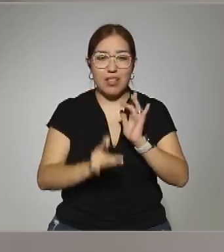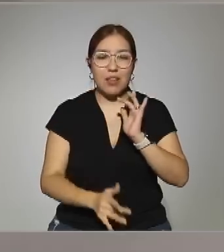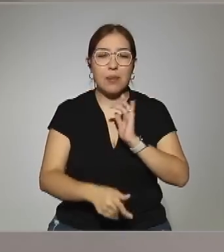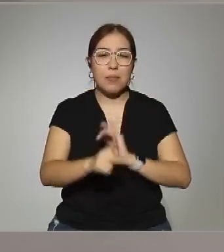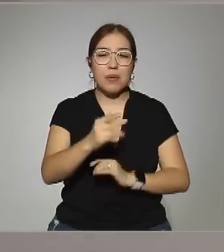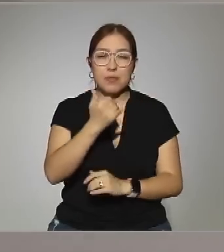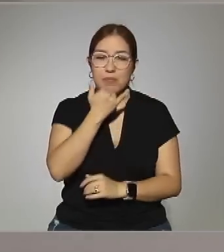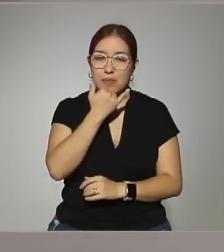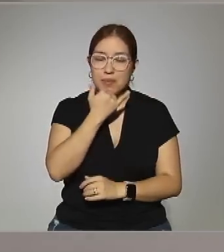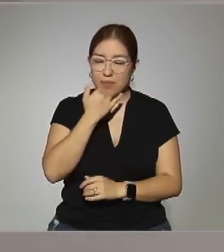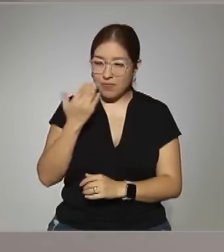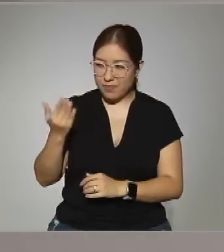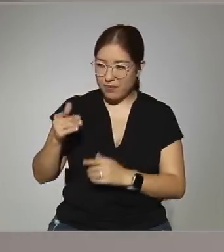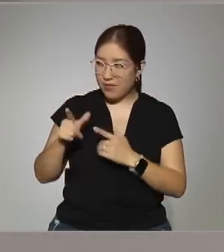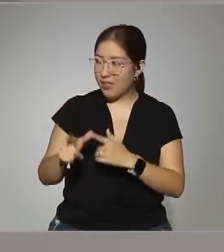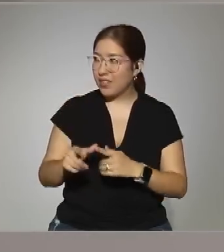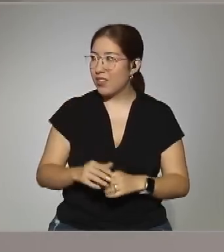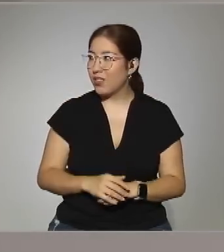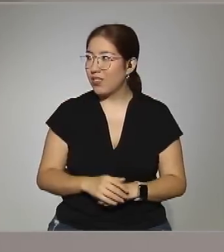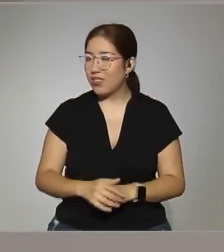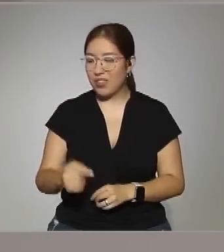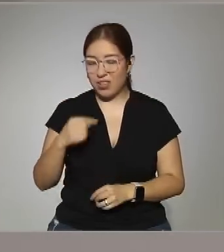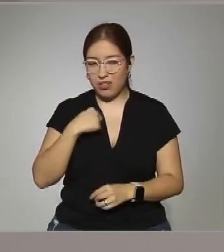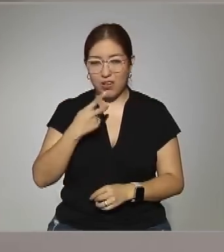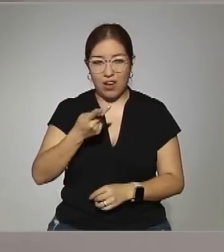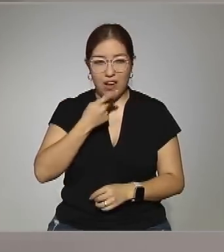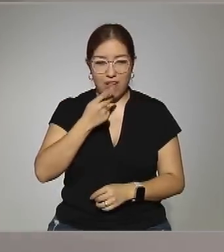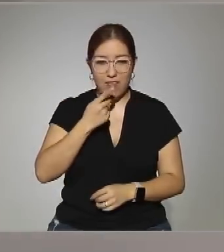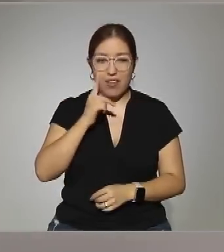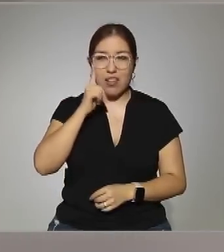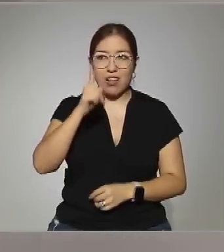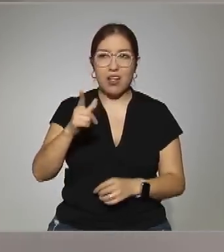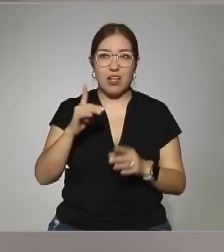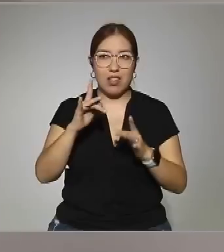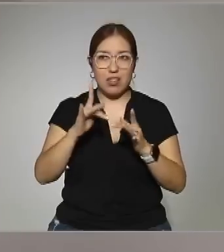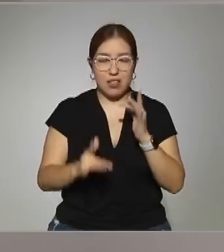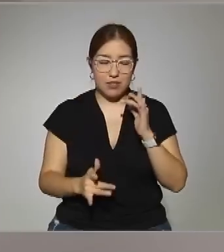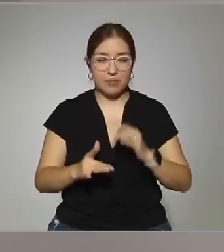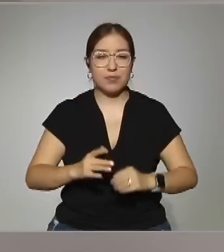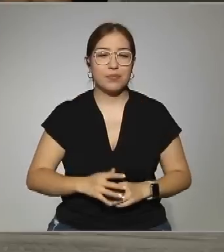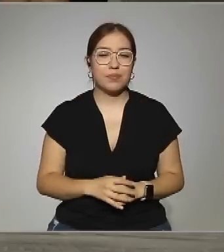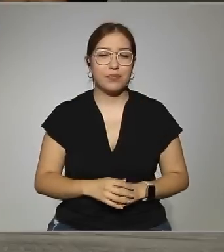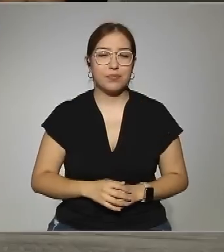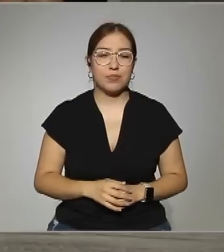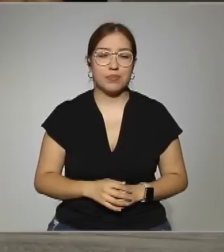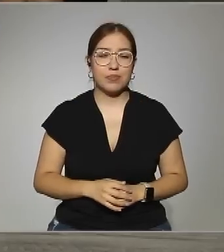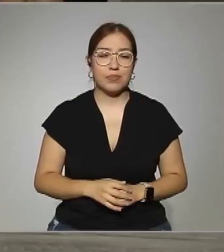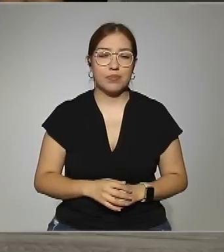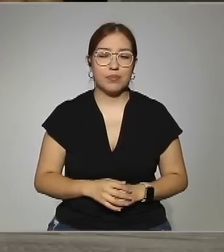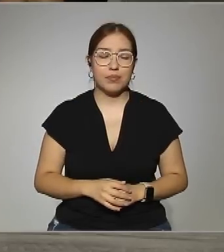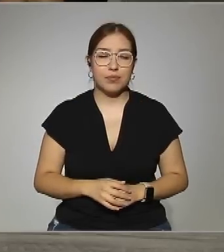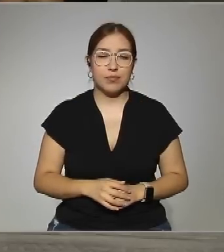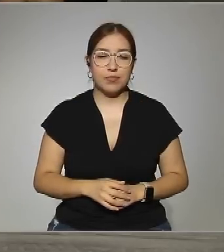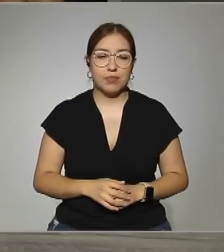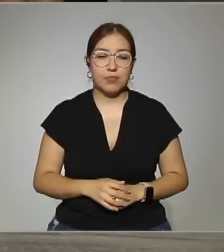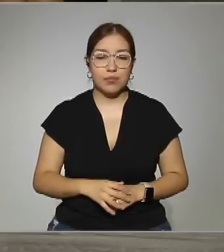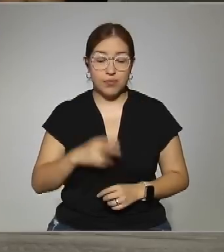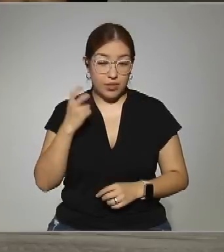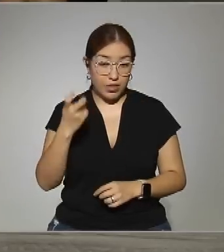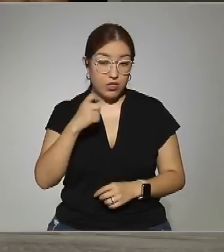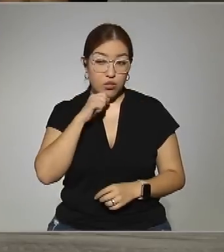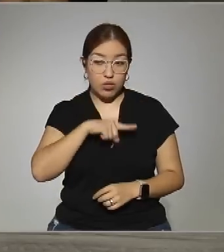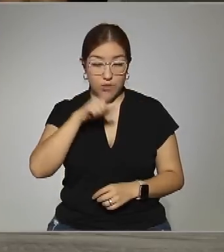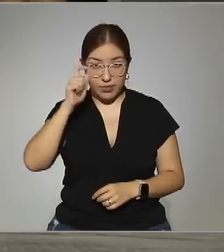perdón. Seguimos. Estoy hablando y se va la luz, sí. Ve que nada más. Esta situación que tiene que ver